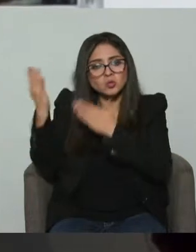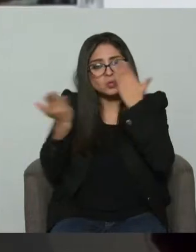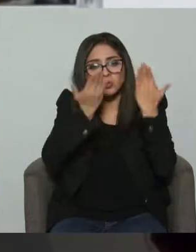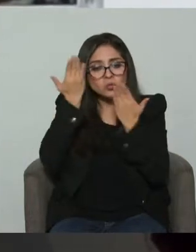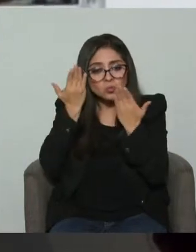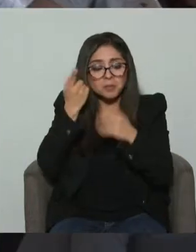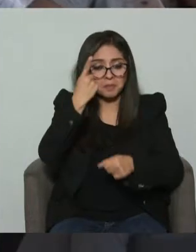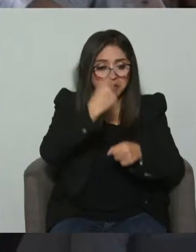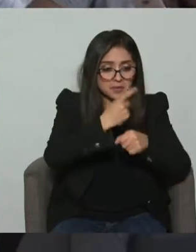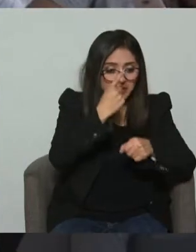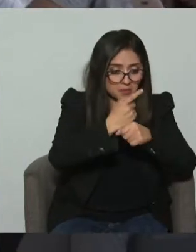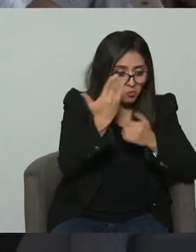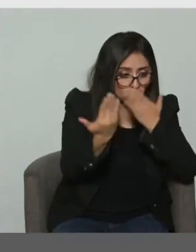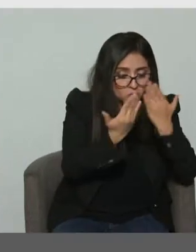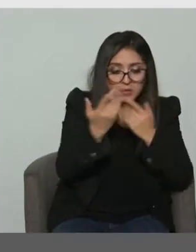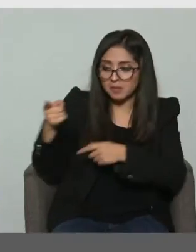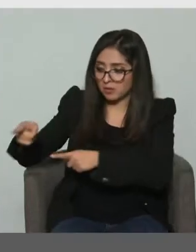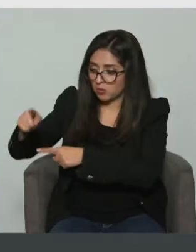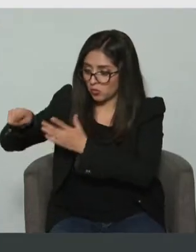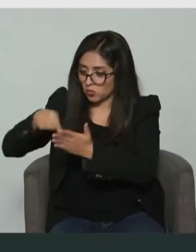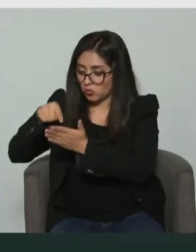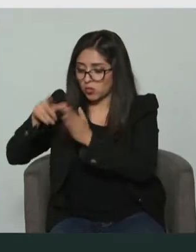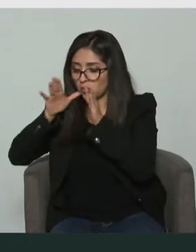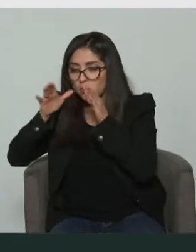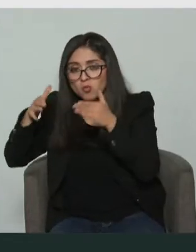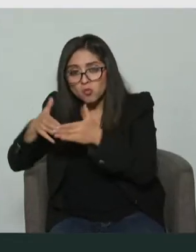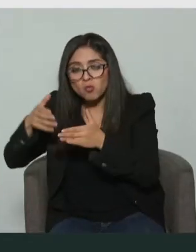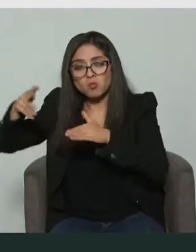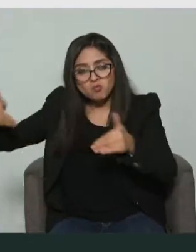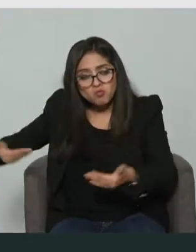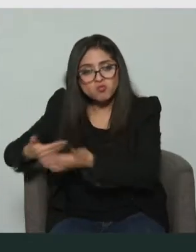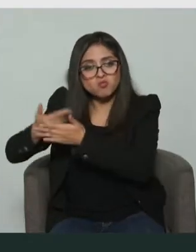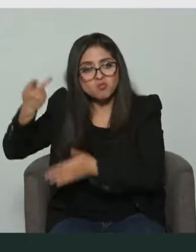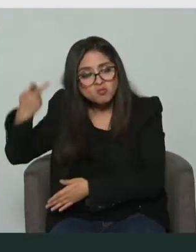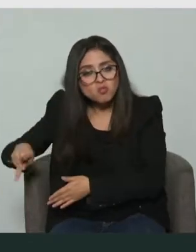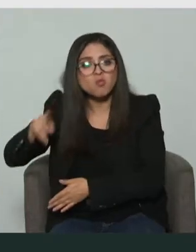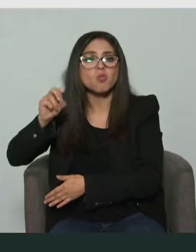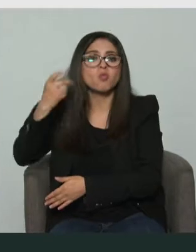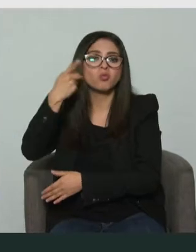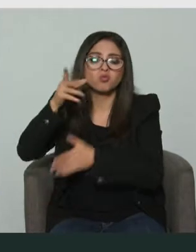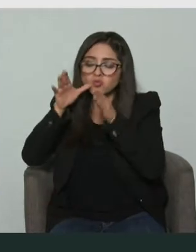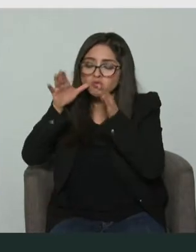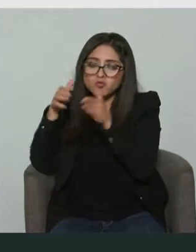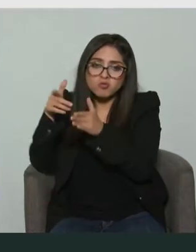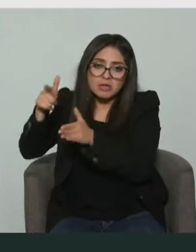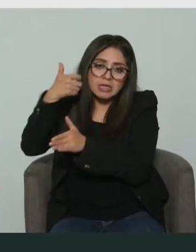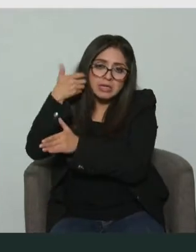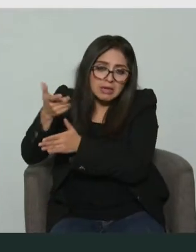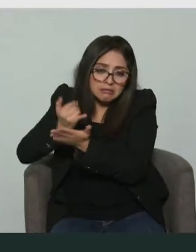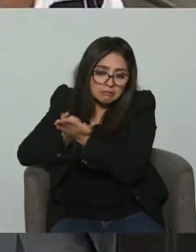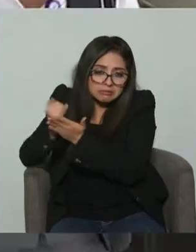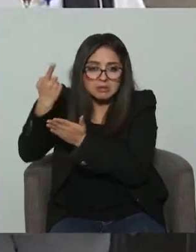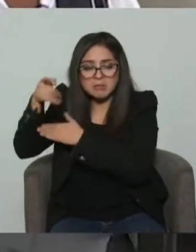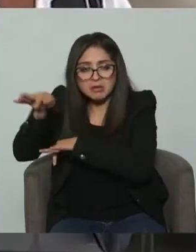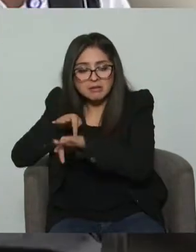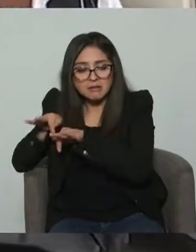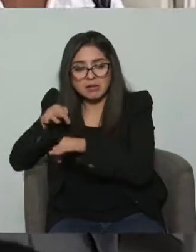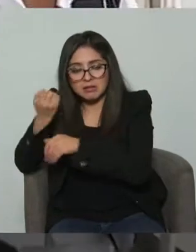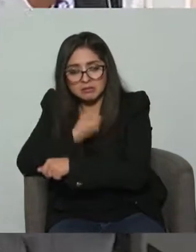comunidades de donde son originarios o en comunidades que ellos decidan presentarse a contribuir a mejorar la